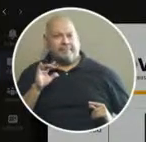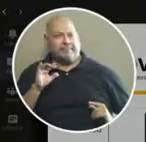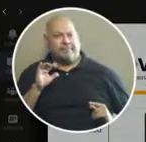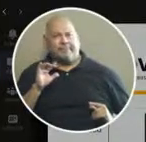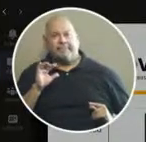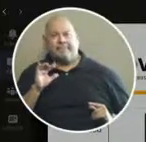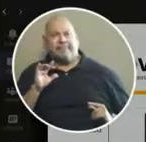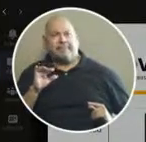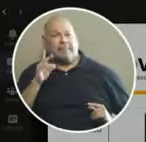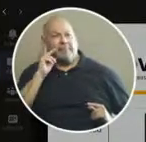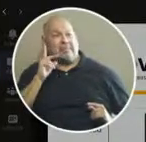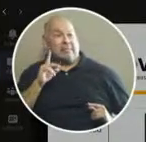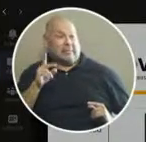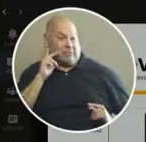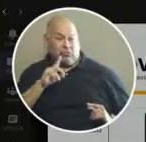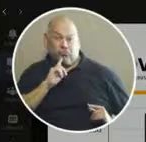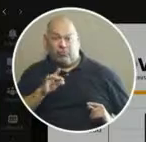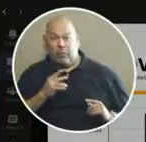decline de esta tasa.